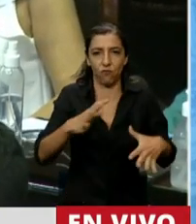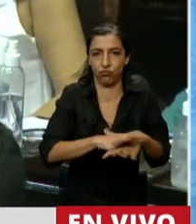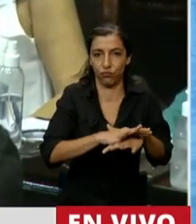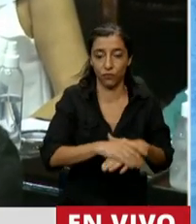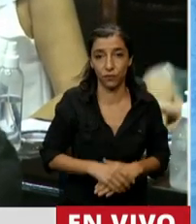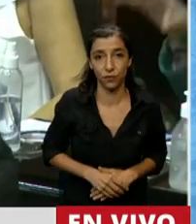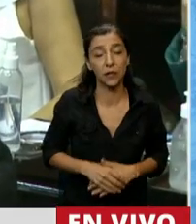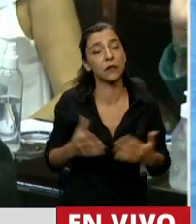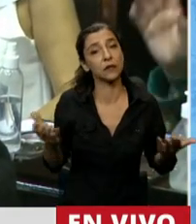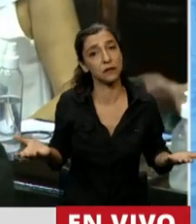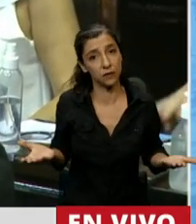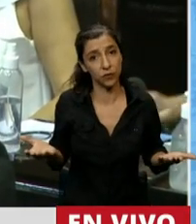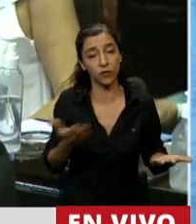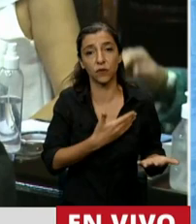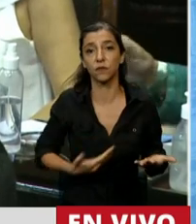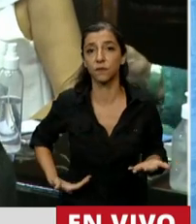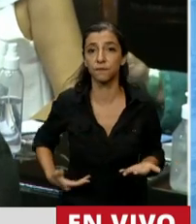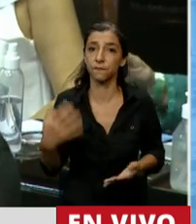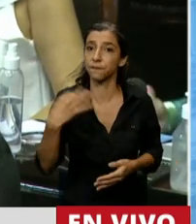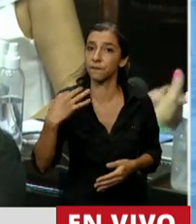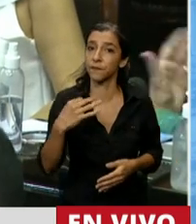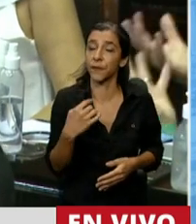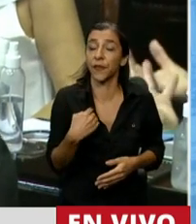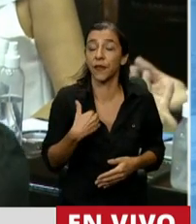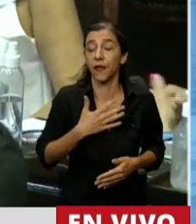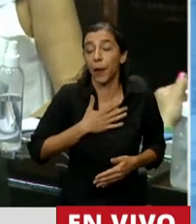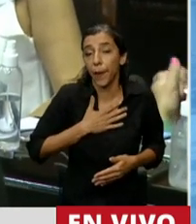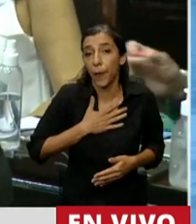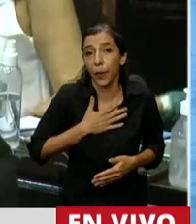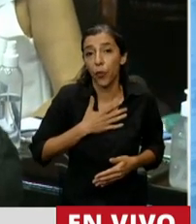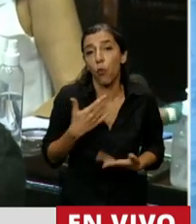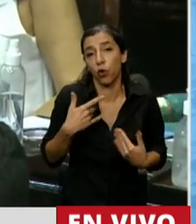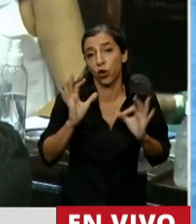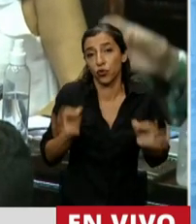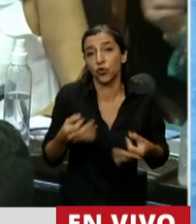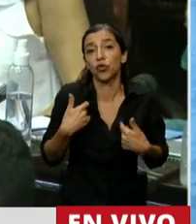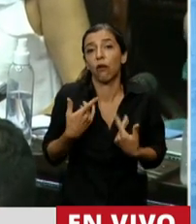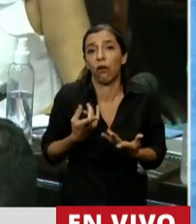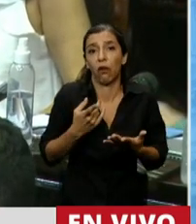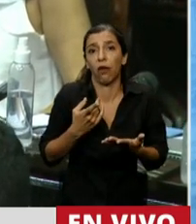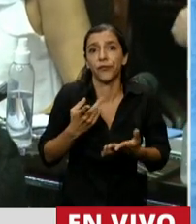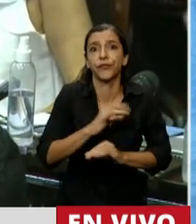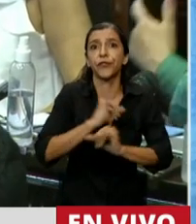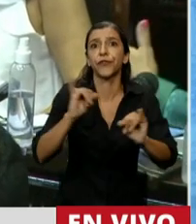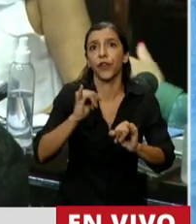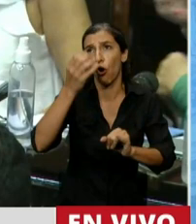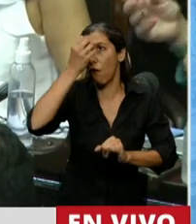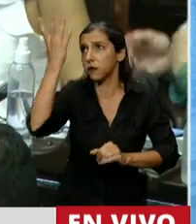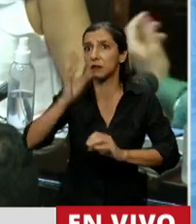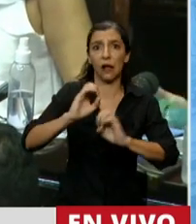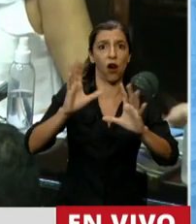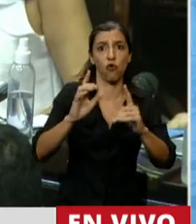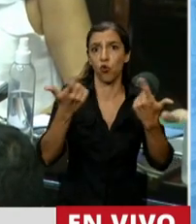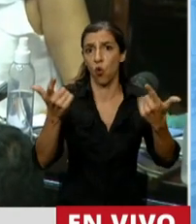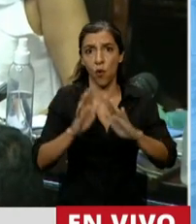presidente, tengo que guiarme, ya que noticias oficiales y claras no tenemos por los trascendidos,